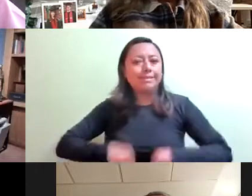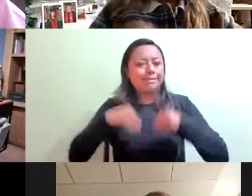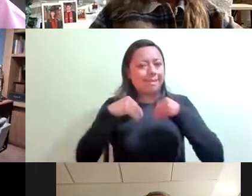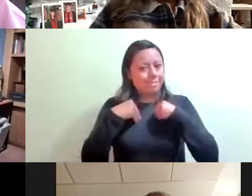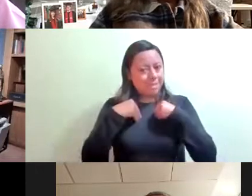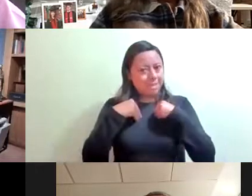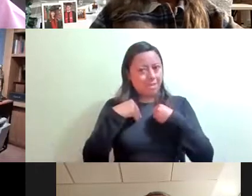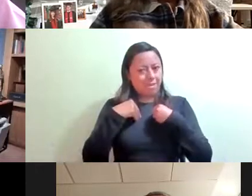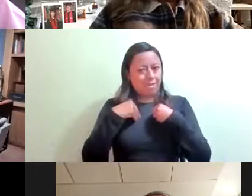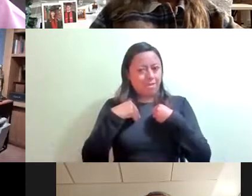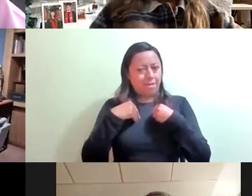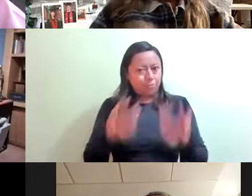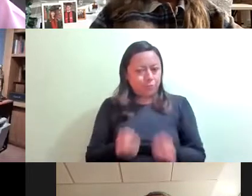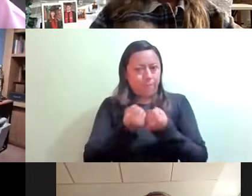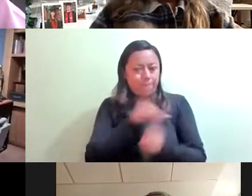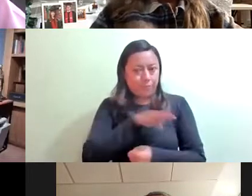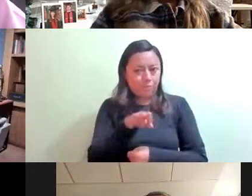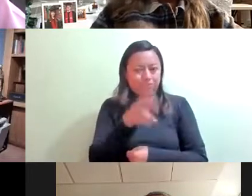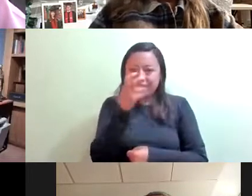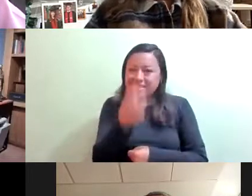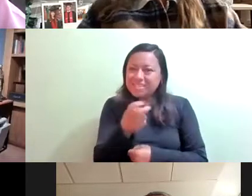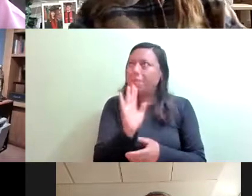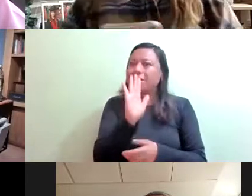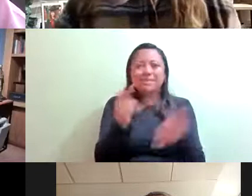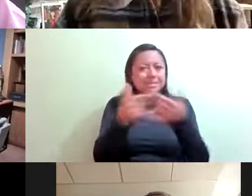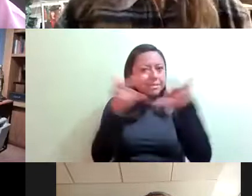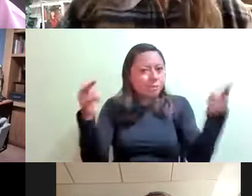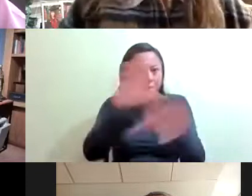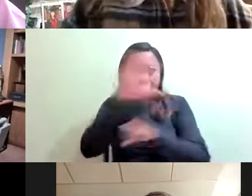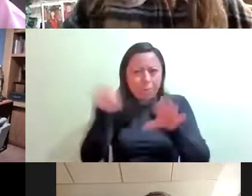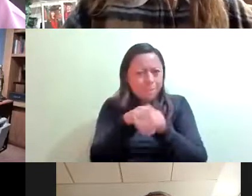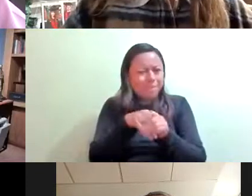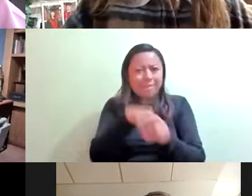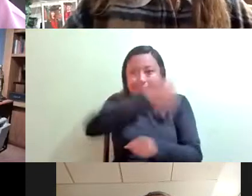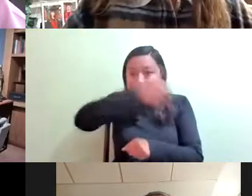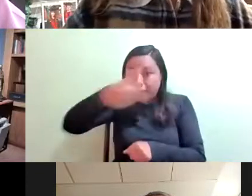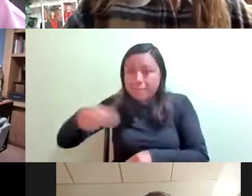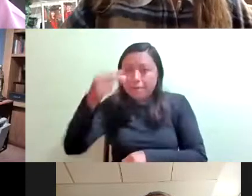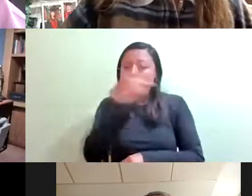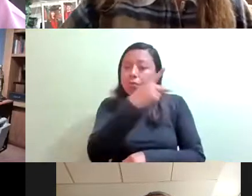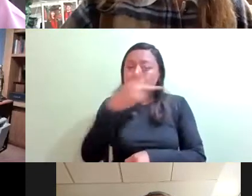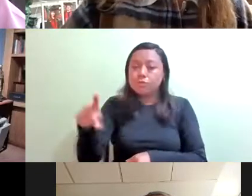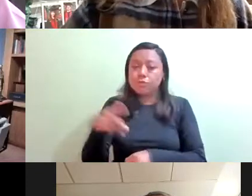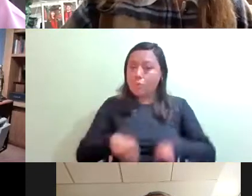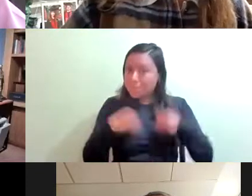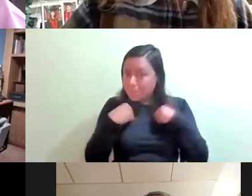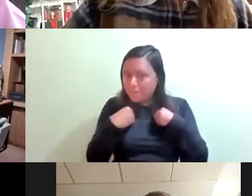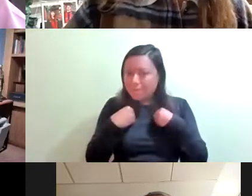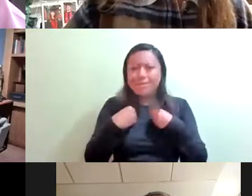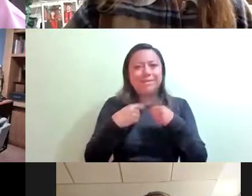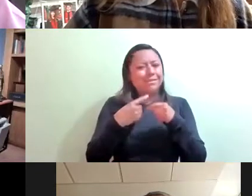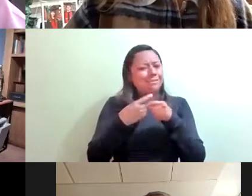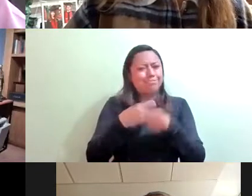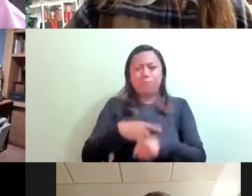importante fenómeno de nuestra existencia. No vivimos Primera o Segunda Guerra Mundial,